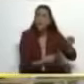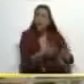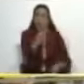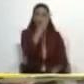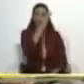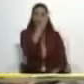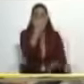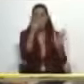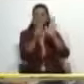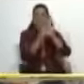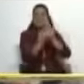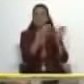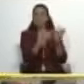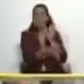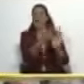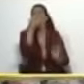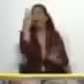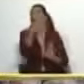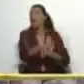burlando la ley.